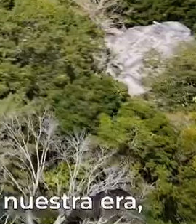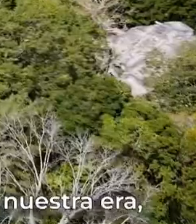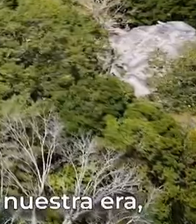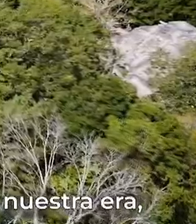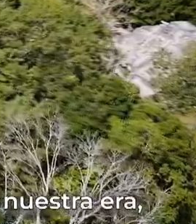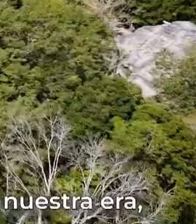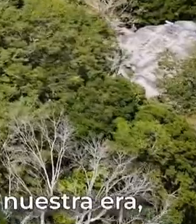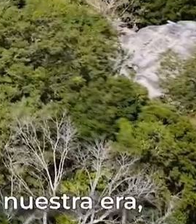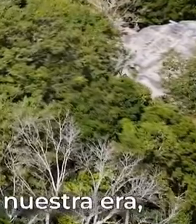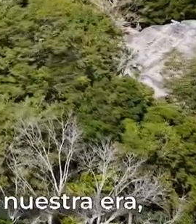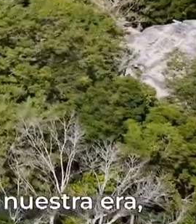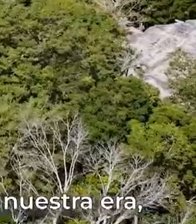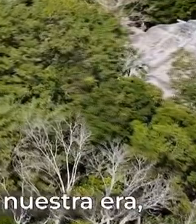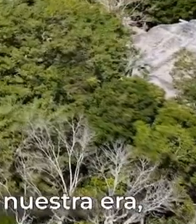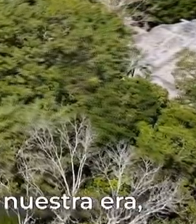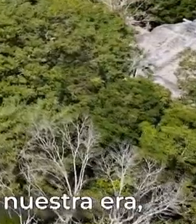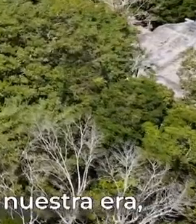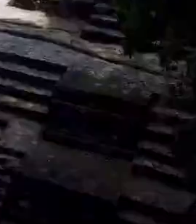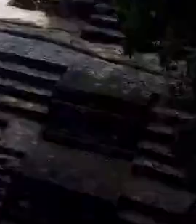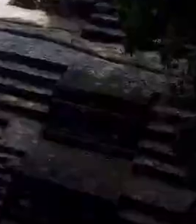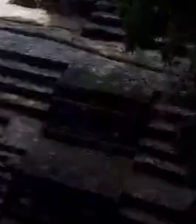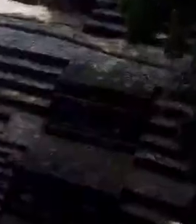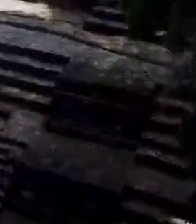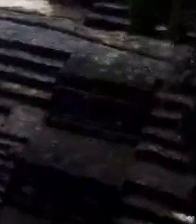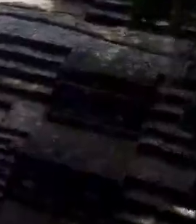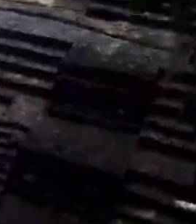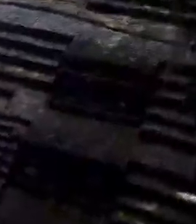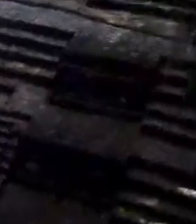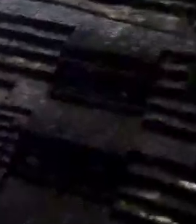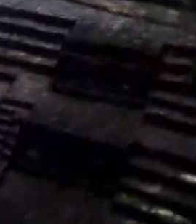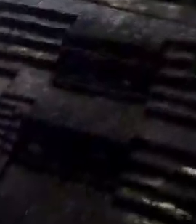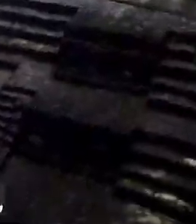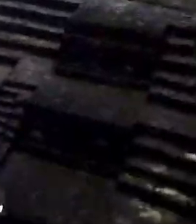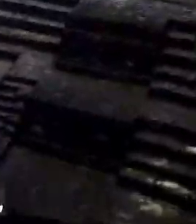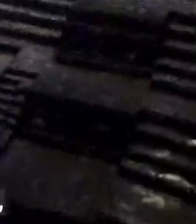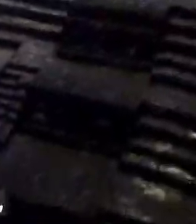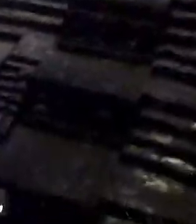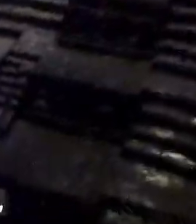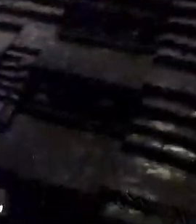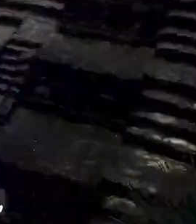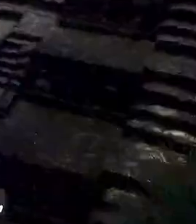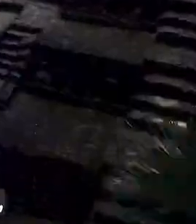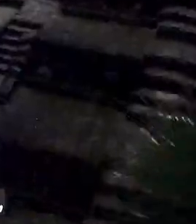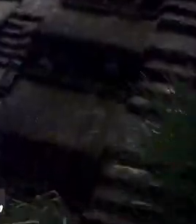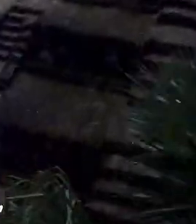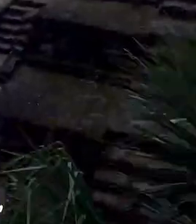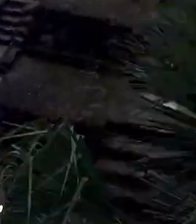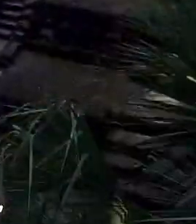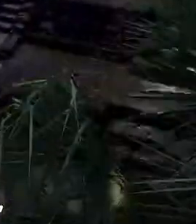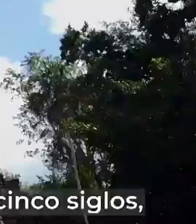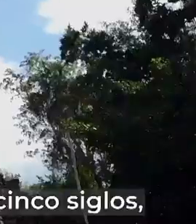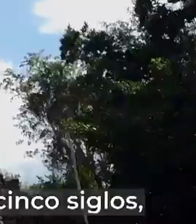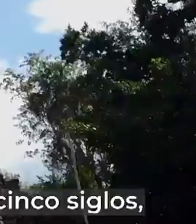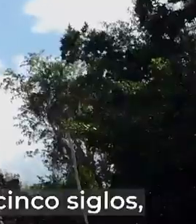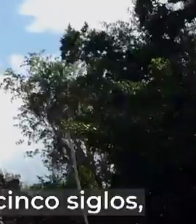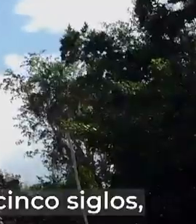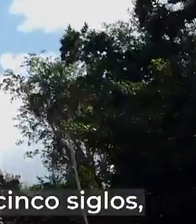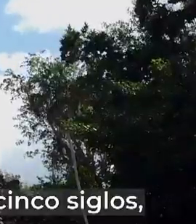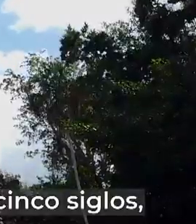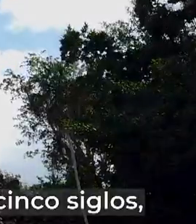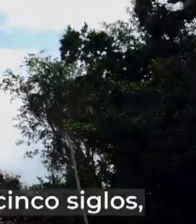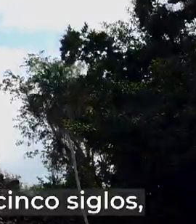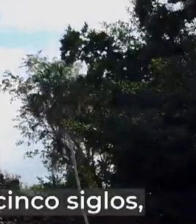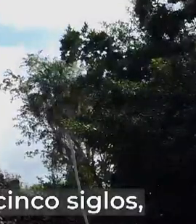urbano en el siglo III de nuestra era, cuando se definió su traza y se levantaron sus primeros edificios de estilo